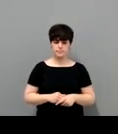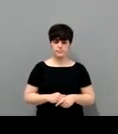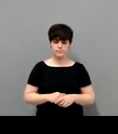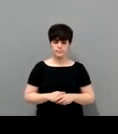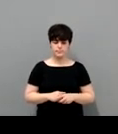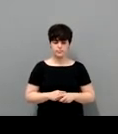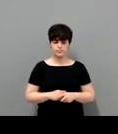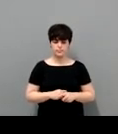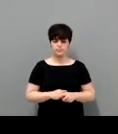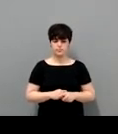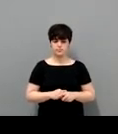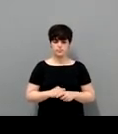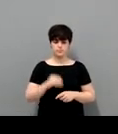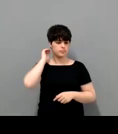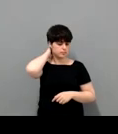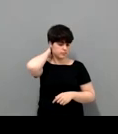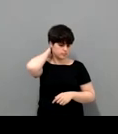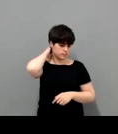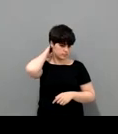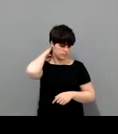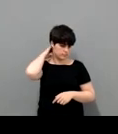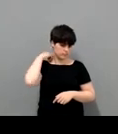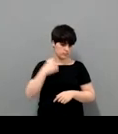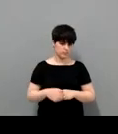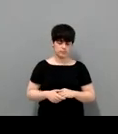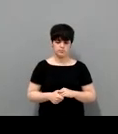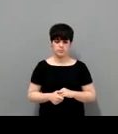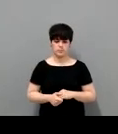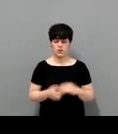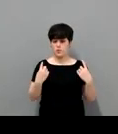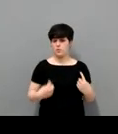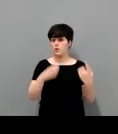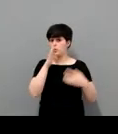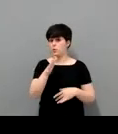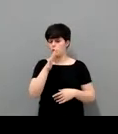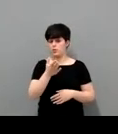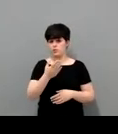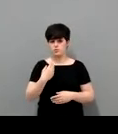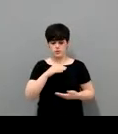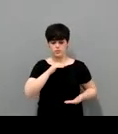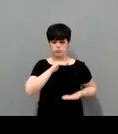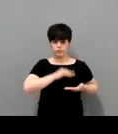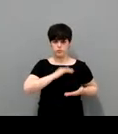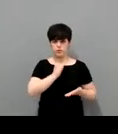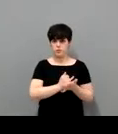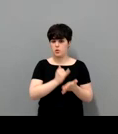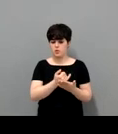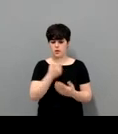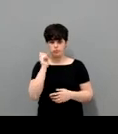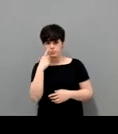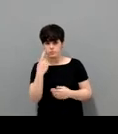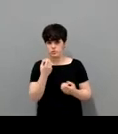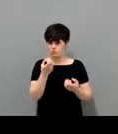pruebas para ver lo que había. Primero, porque no me podían hacer las pruebas para saber lo que había.